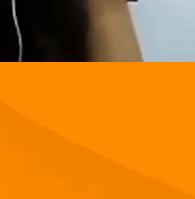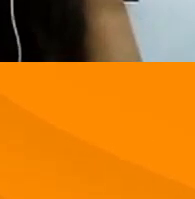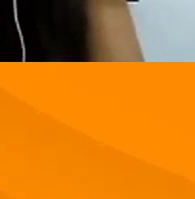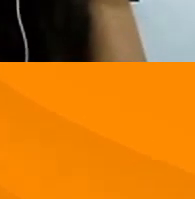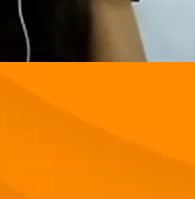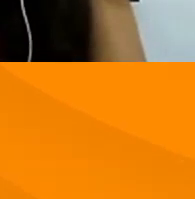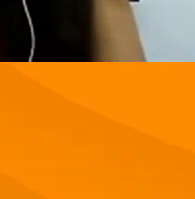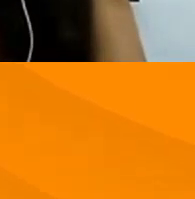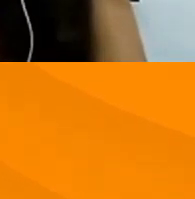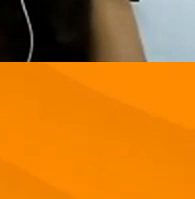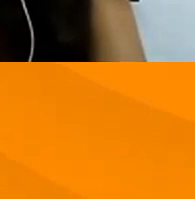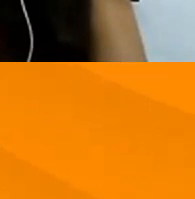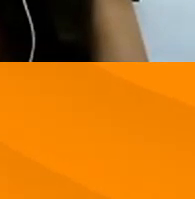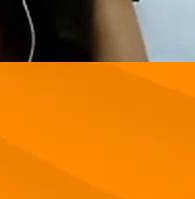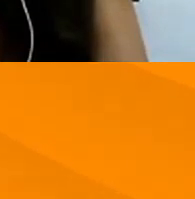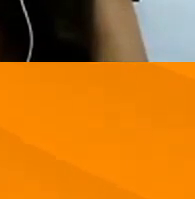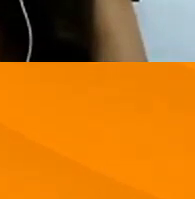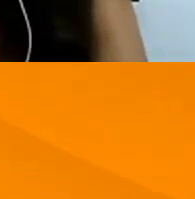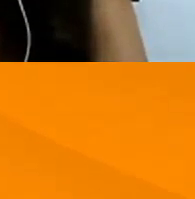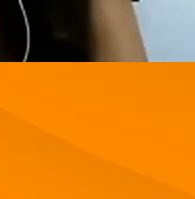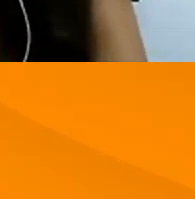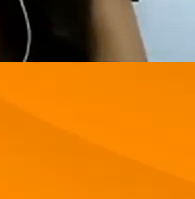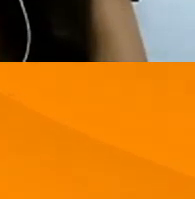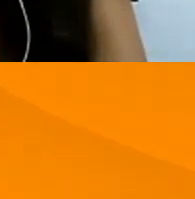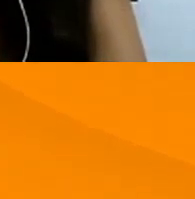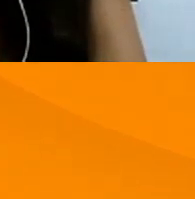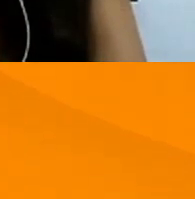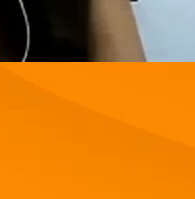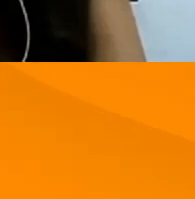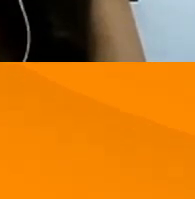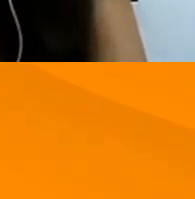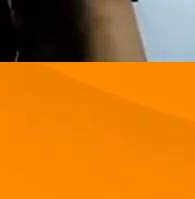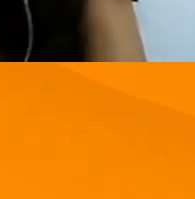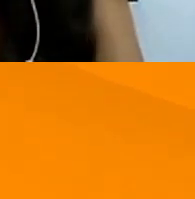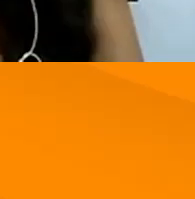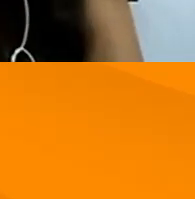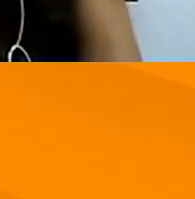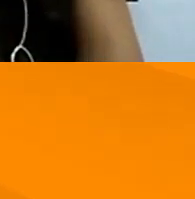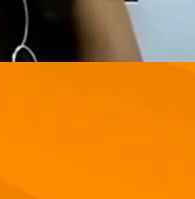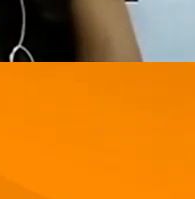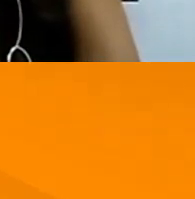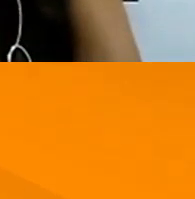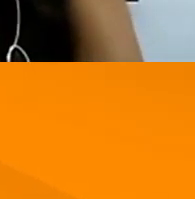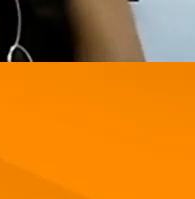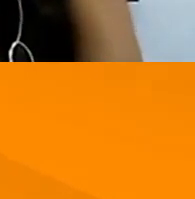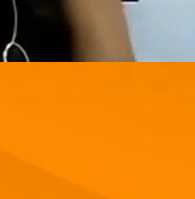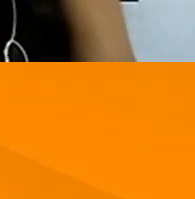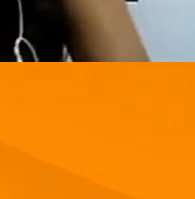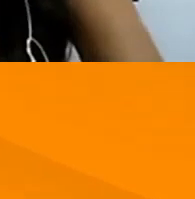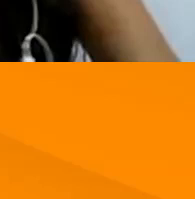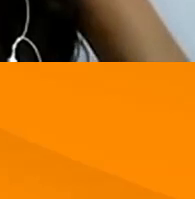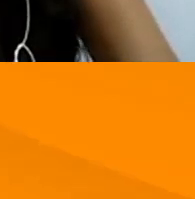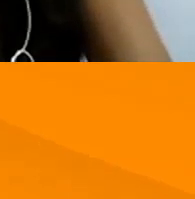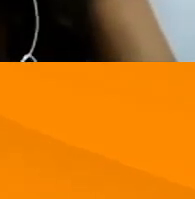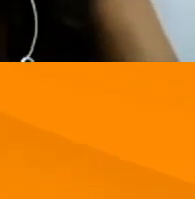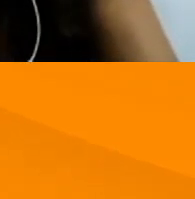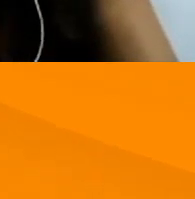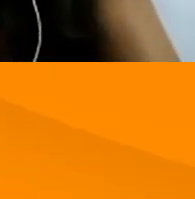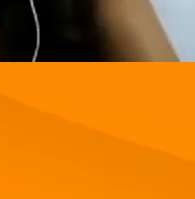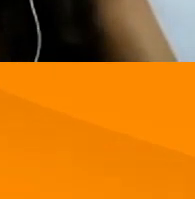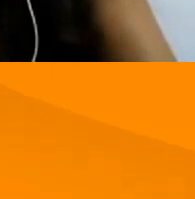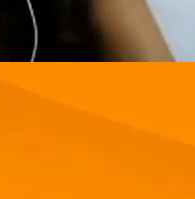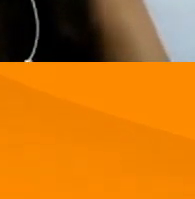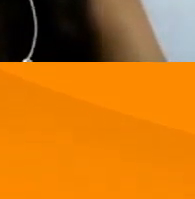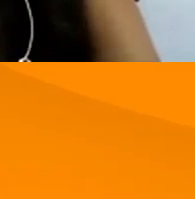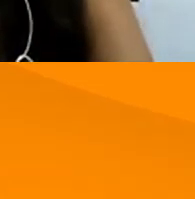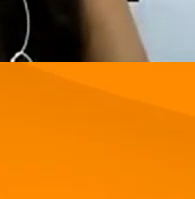Si a la gente le transmite energía positiva un vallenato, que le suba. Que le Que le suba, suba. súbale. Muchas veces